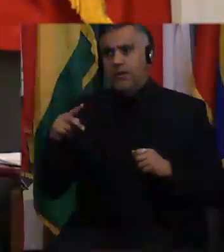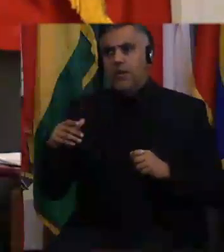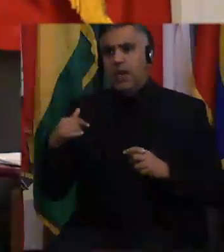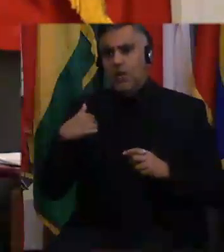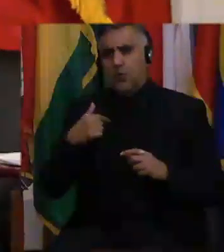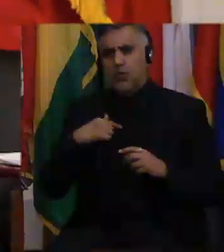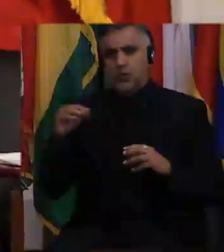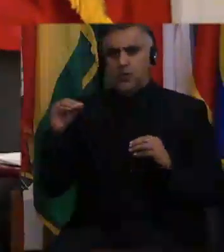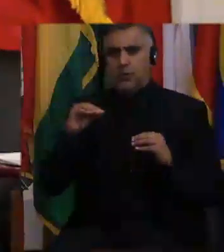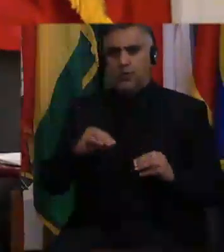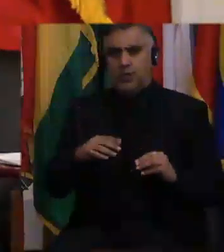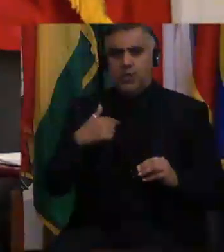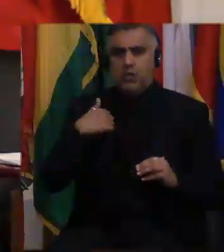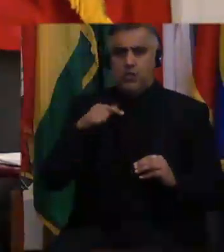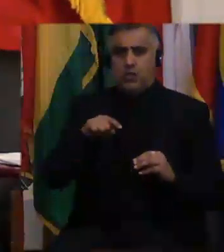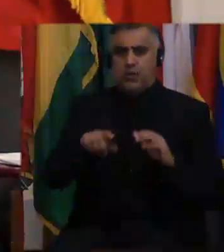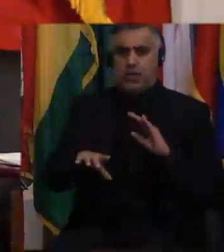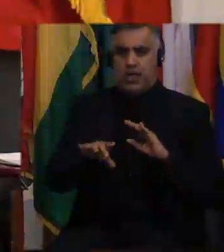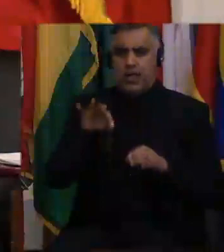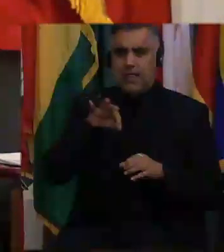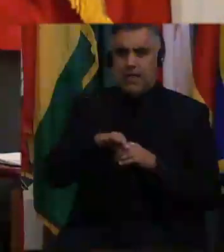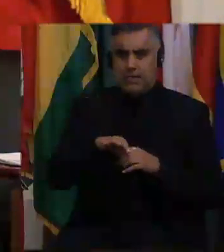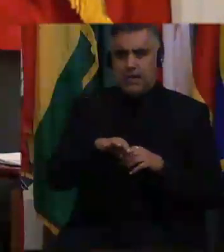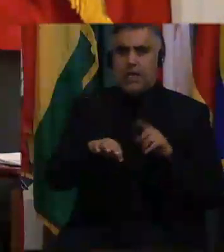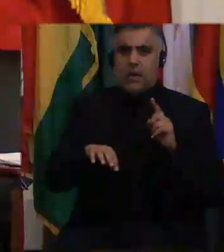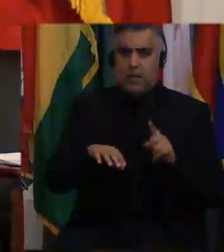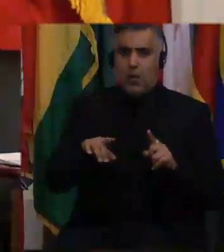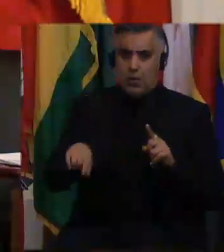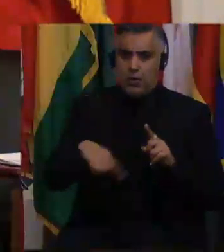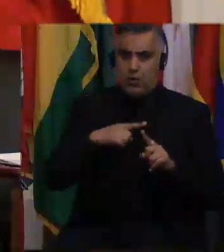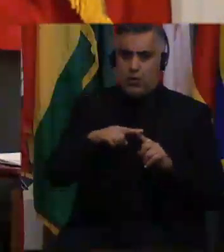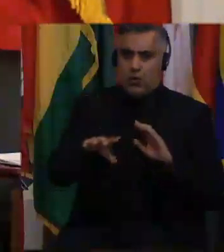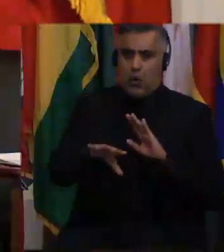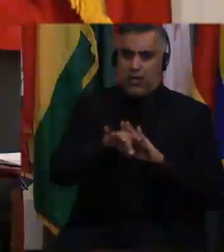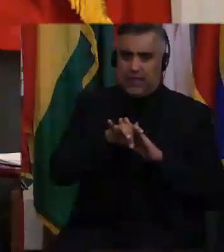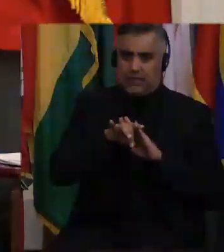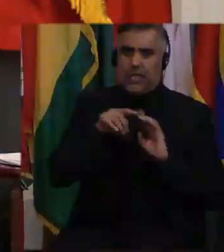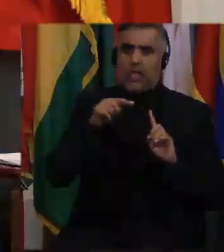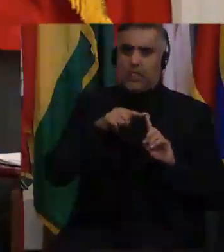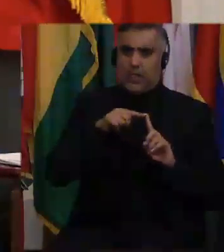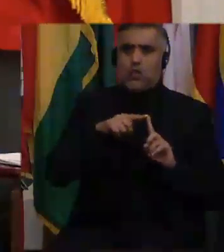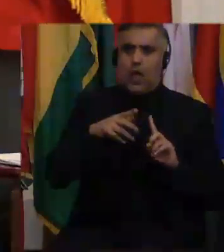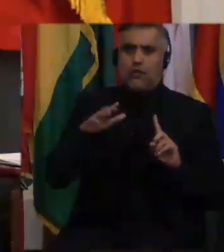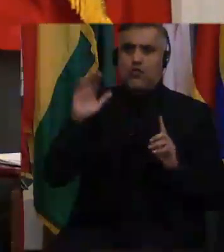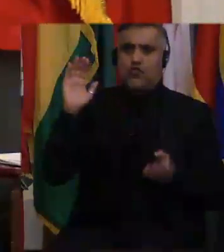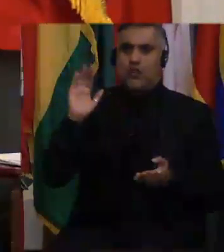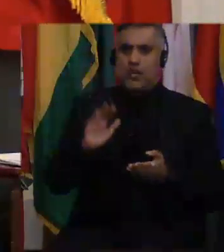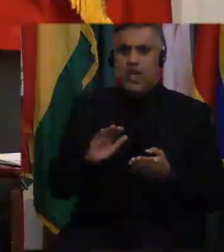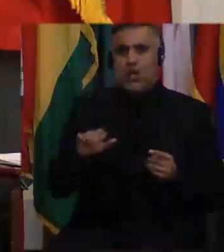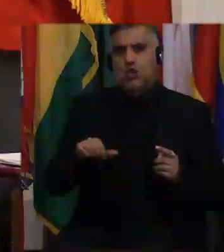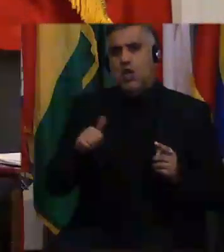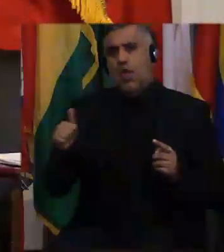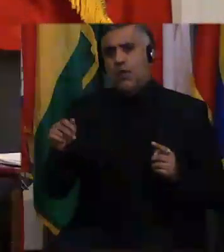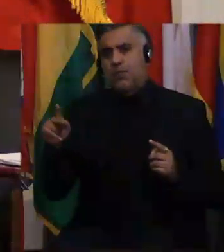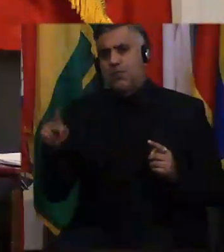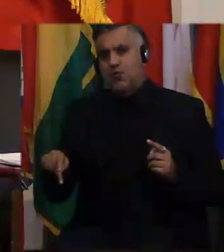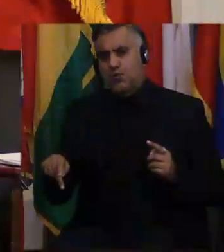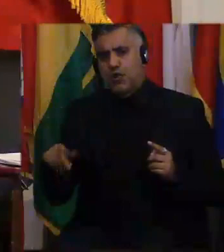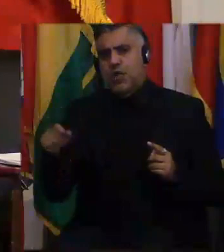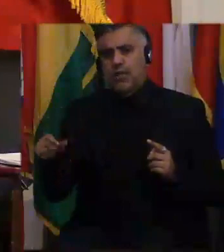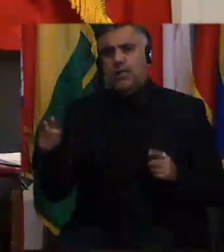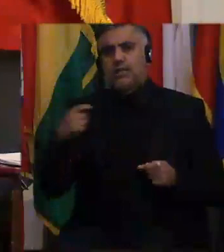salga electa. Pero cuando usted salga electa va a tener que renunciar para que tal otra persona, que es un hombre, ocupe su